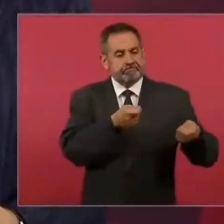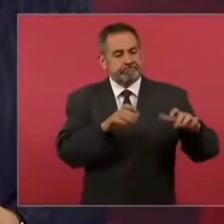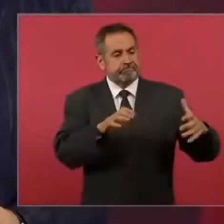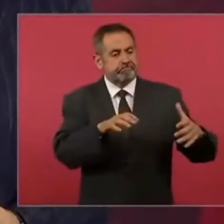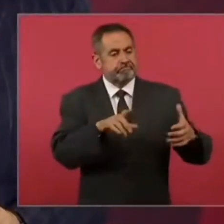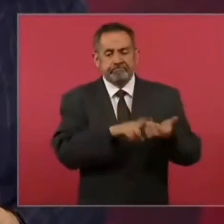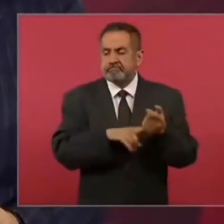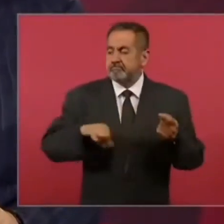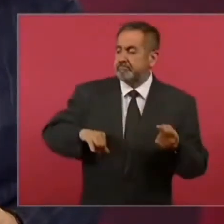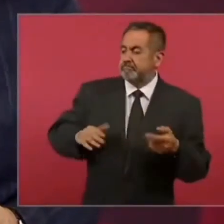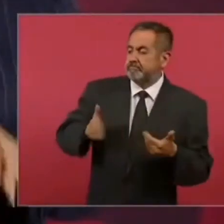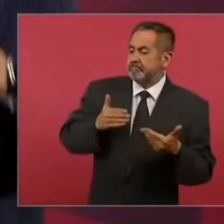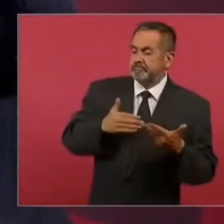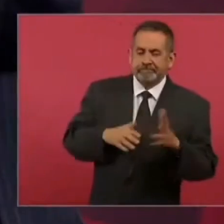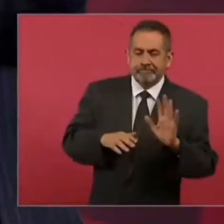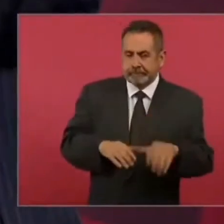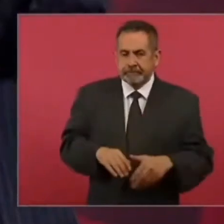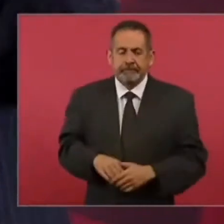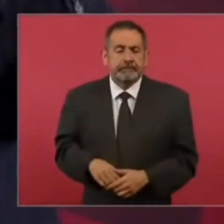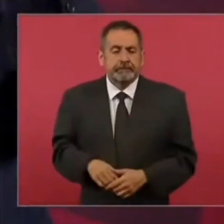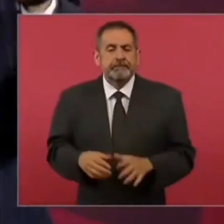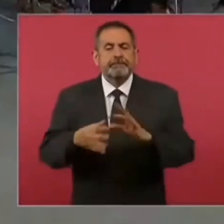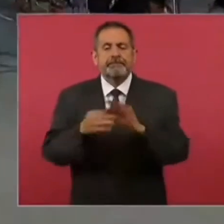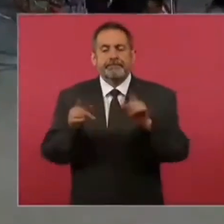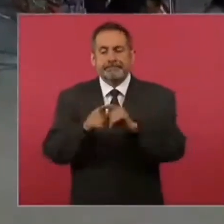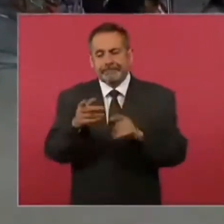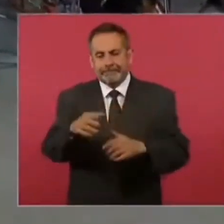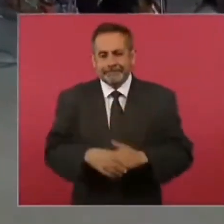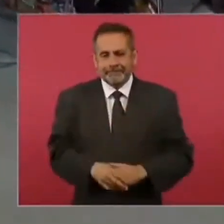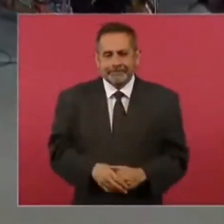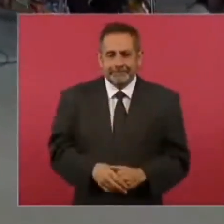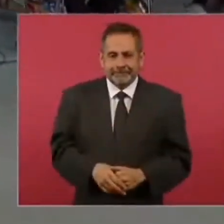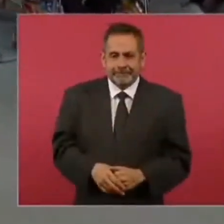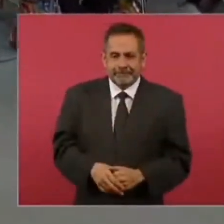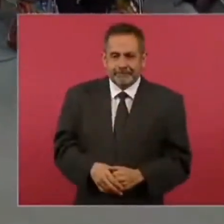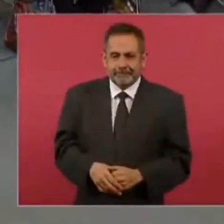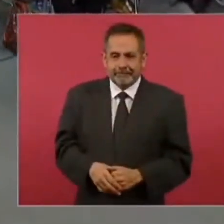intereses creados. Pero en fin, ya. No, ante la óptica del Ejecutivo,